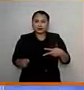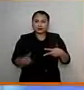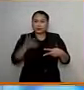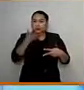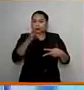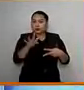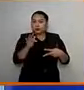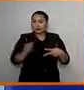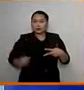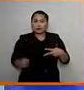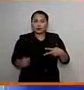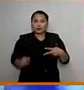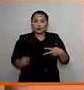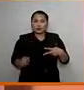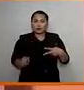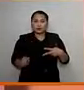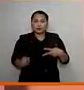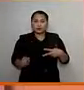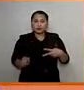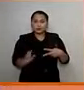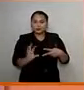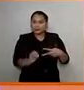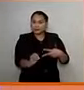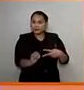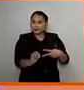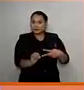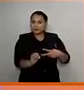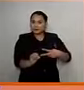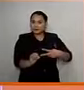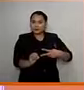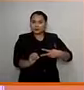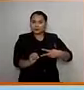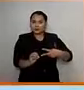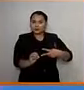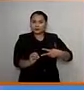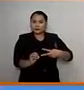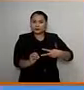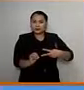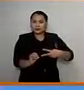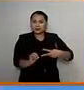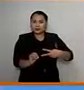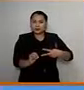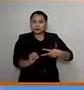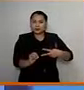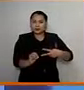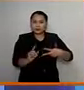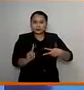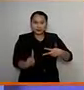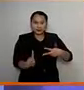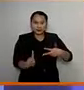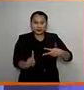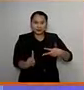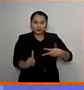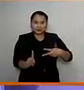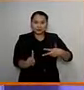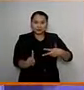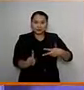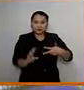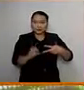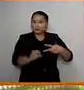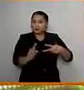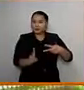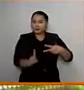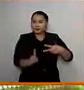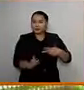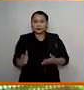suerte, es el 0, segundo dígito, es el 1, segundo número premiado,